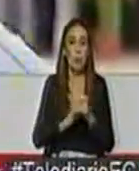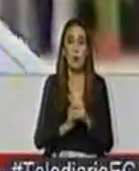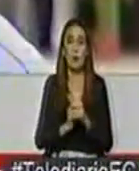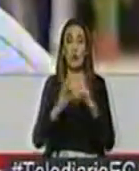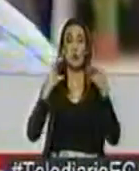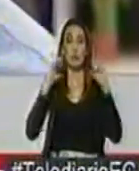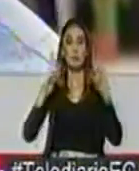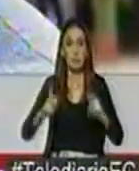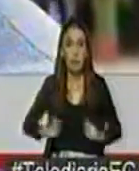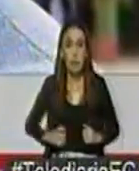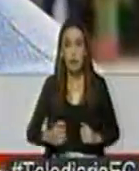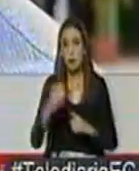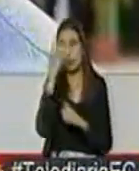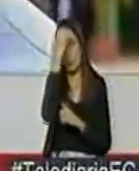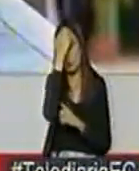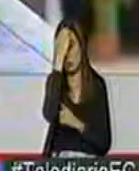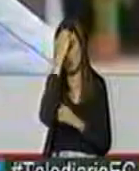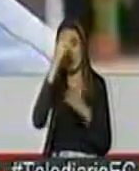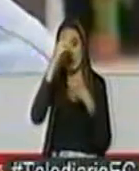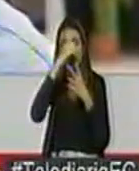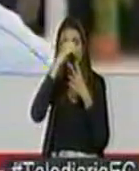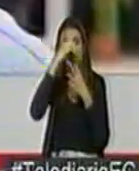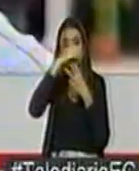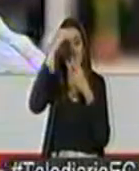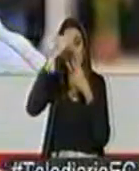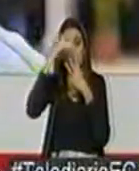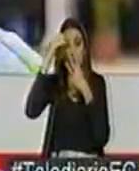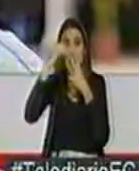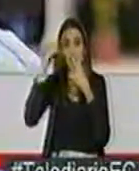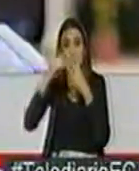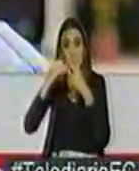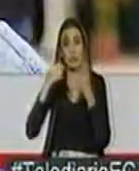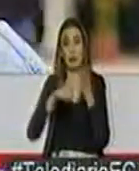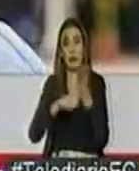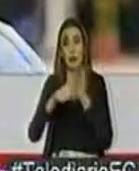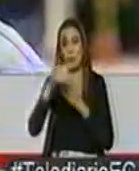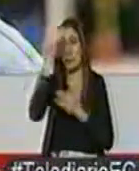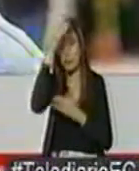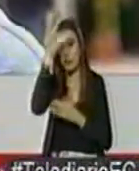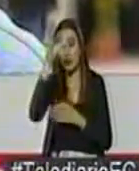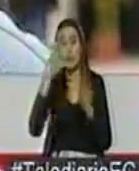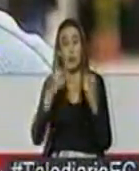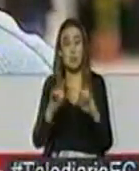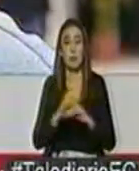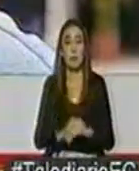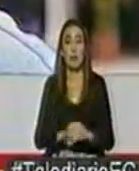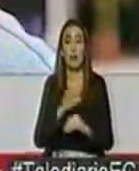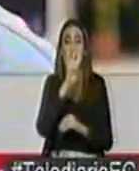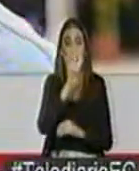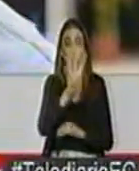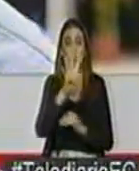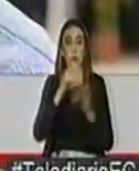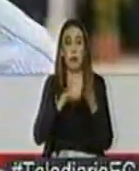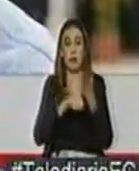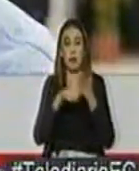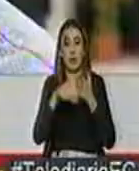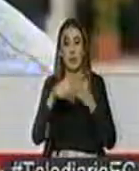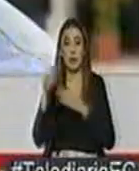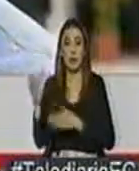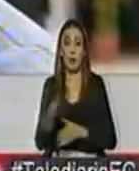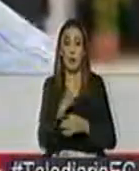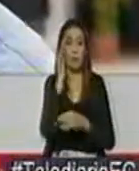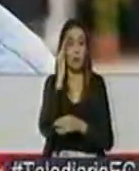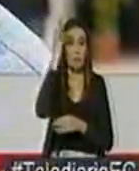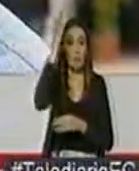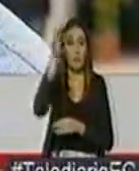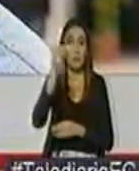de educación, en el caso de CENESID, en el caso de cultura con Juan Fernando Velasco. Entonces, estos cuatro ministerios van a presentar cuál es el futuro, cuál